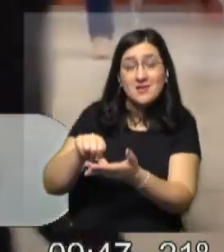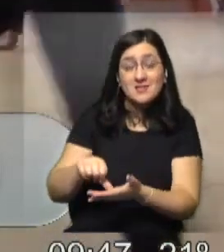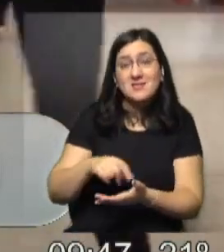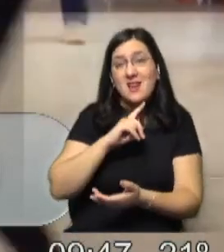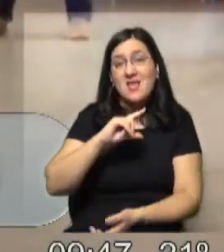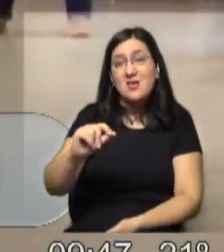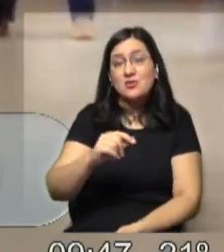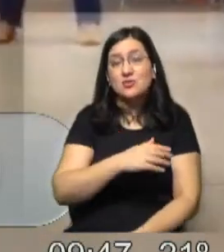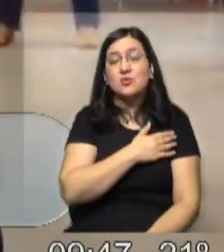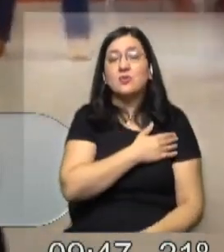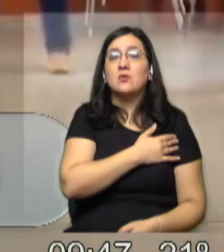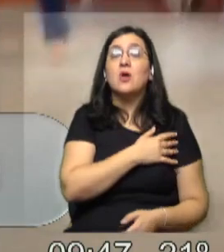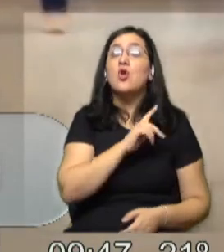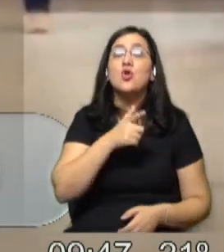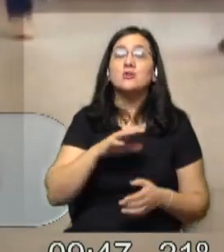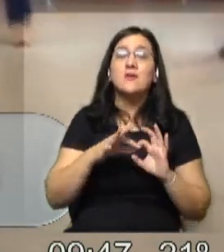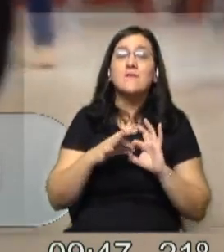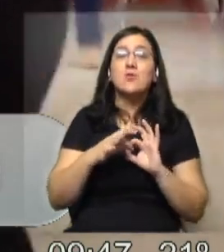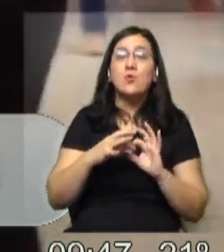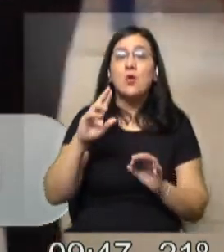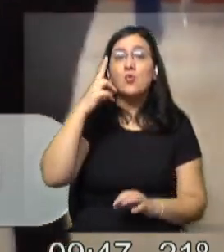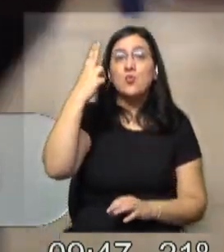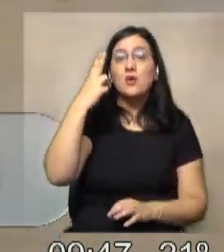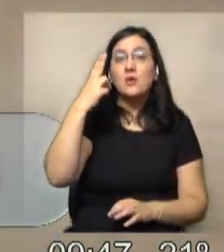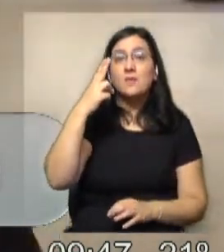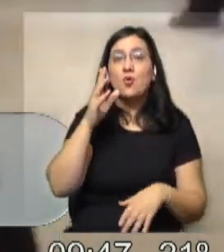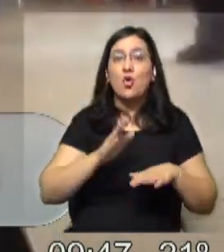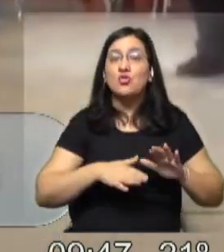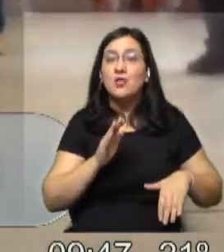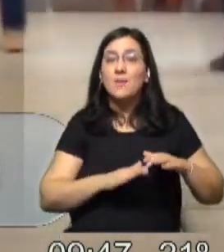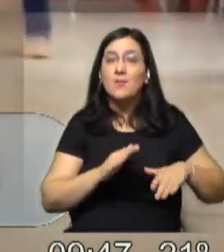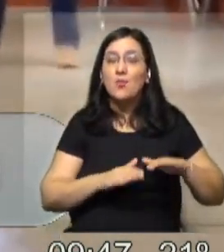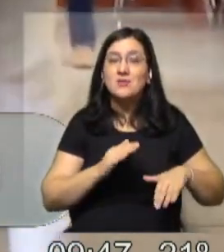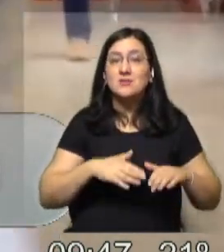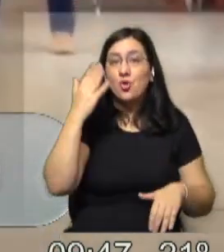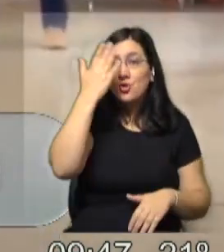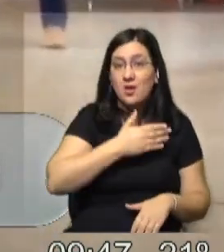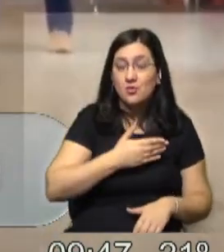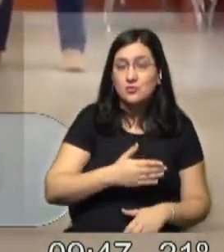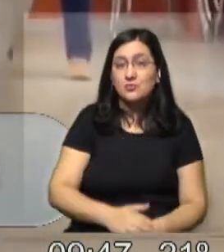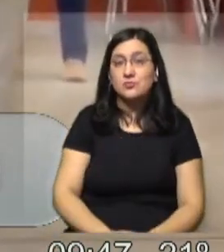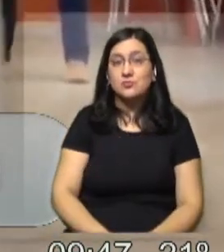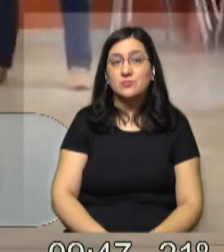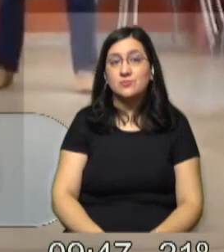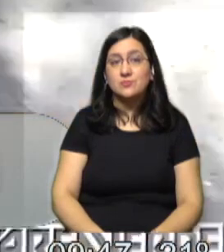lejos no se vincula tanto al Uruguay con los tambores y la negritud Ah